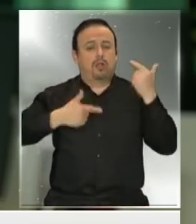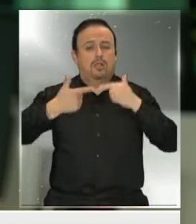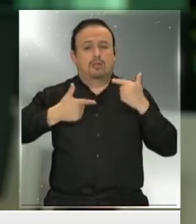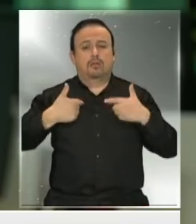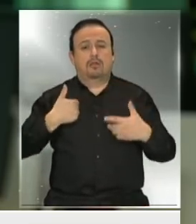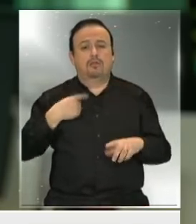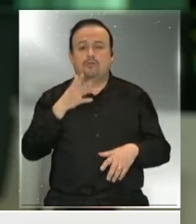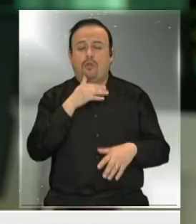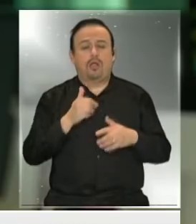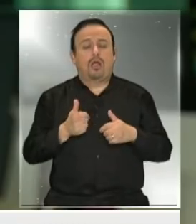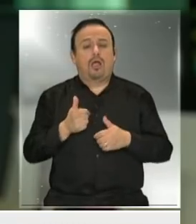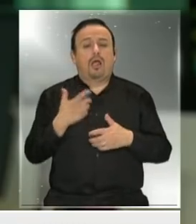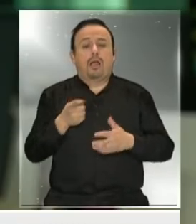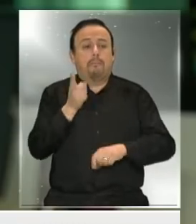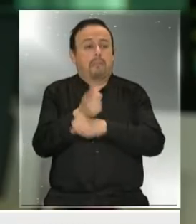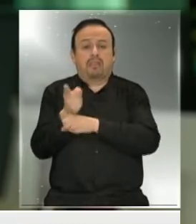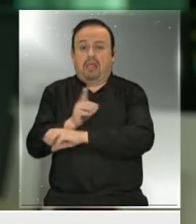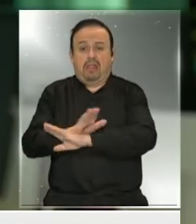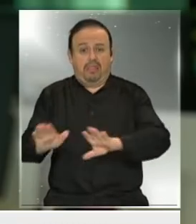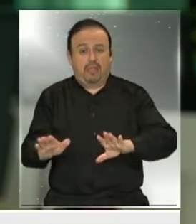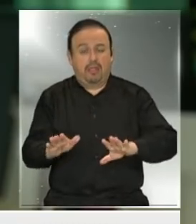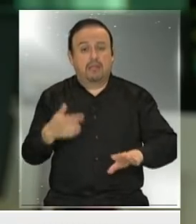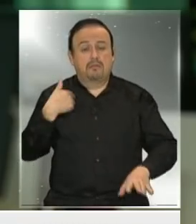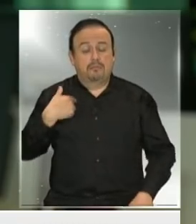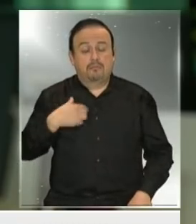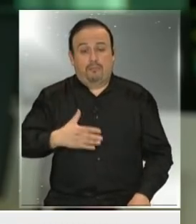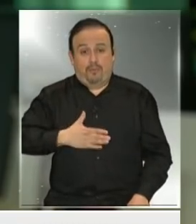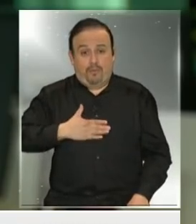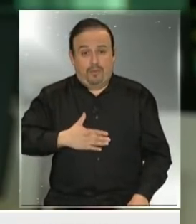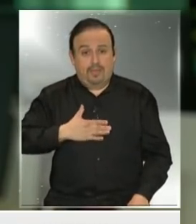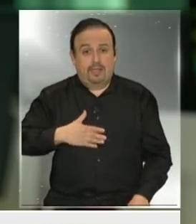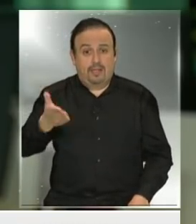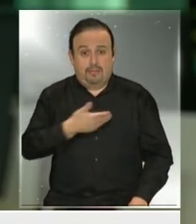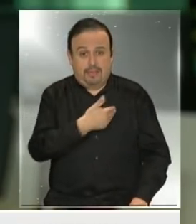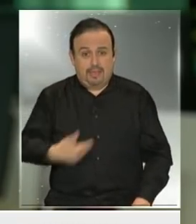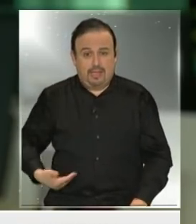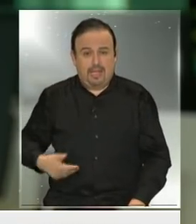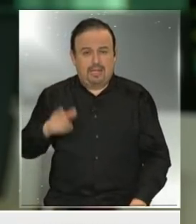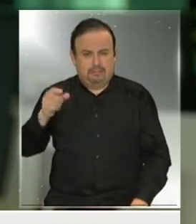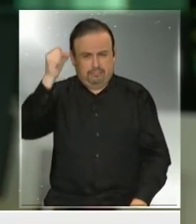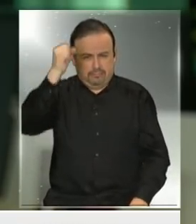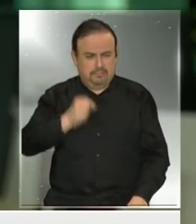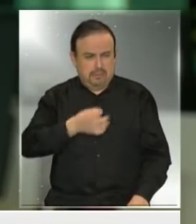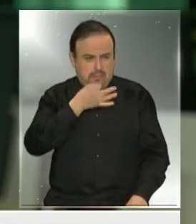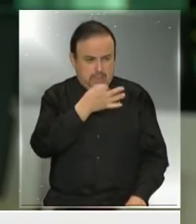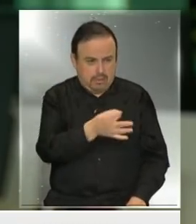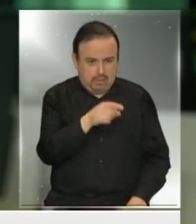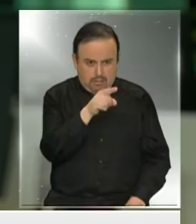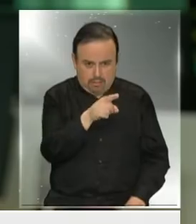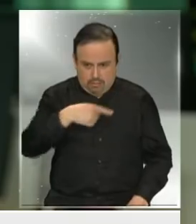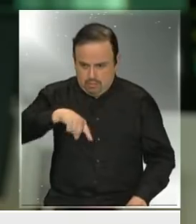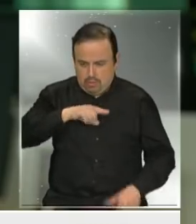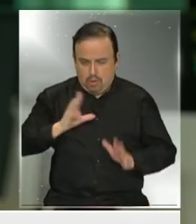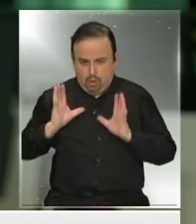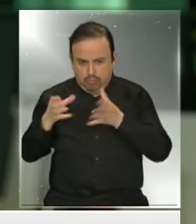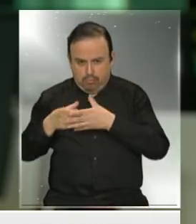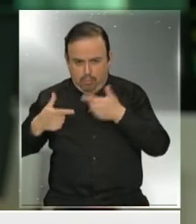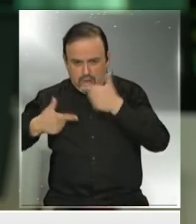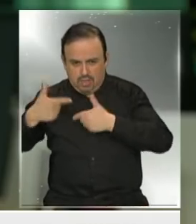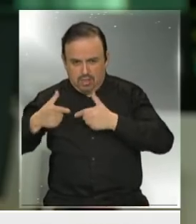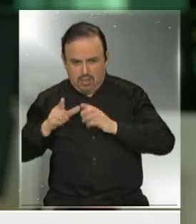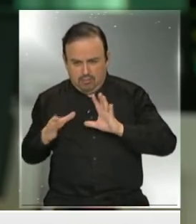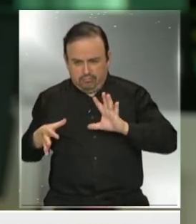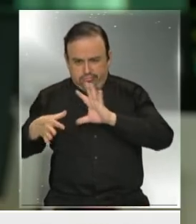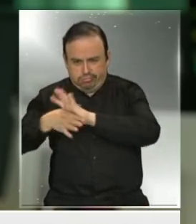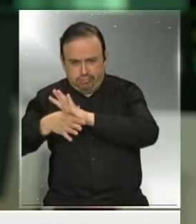no tengo autoridad no mando a nadie pero me encantaría que el presidente le diga primero a su sector político a la